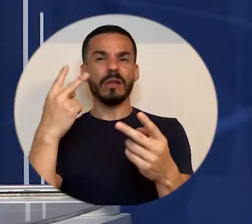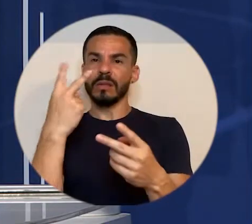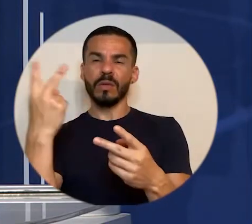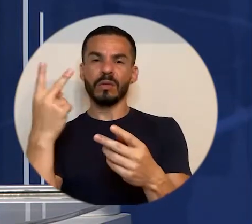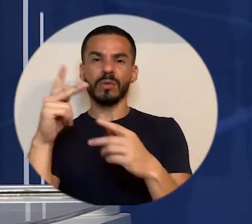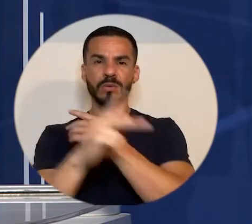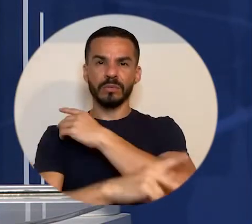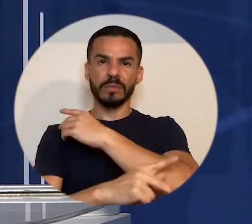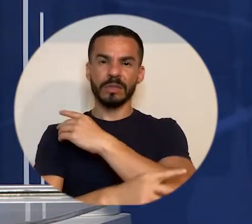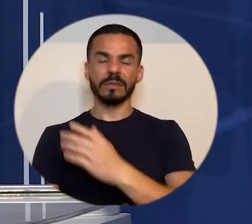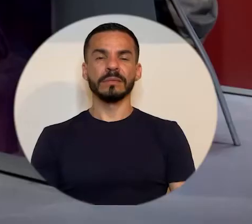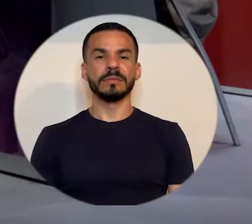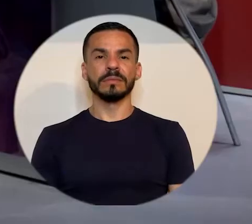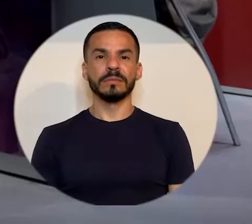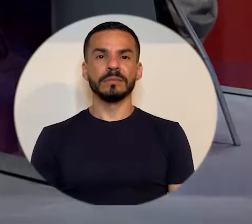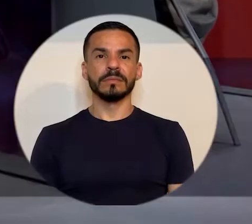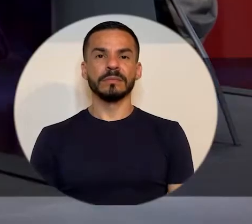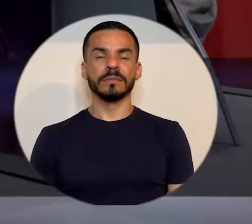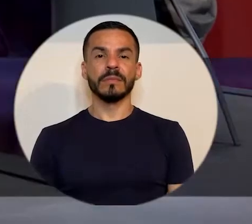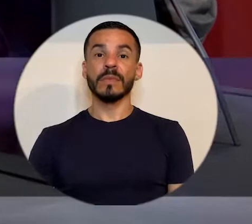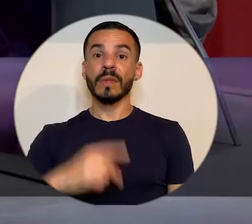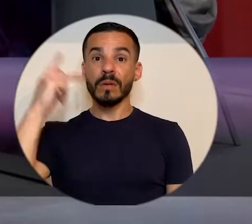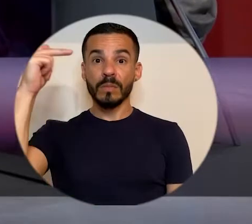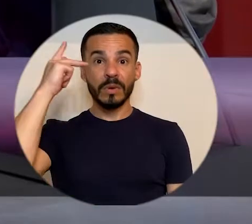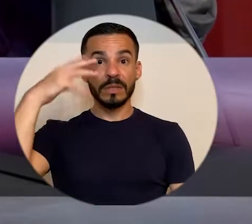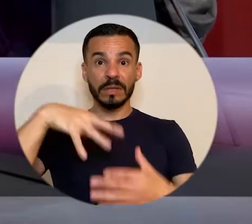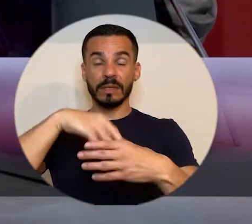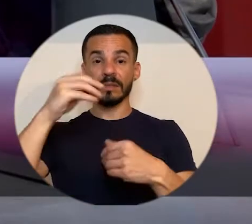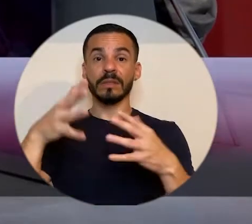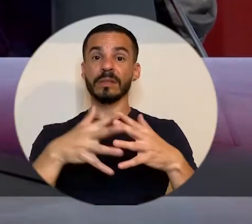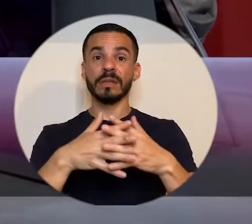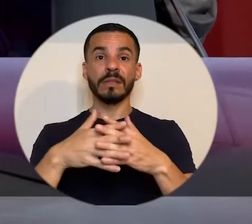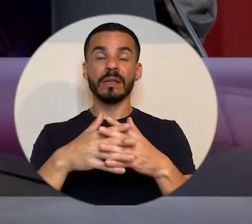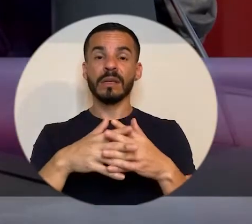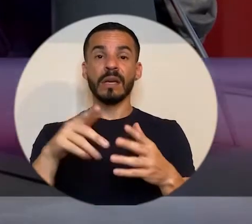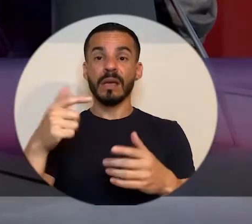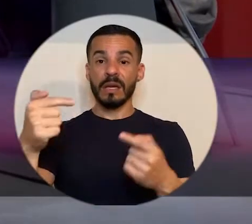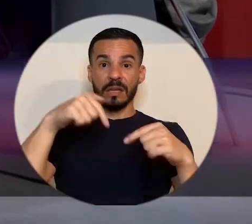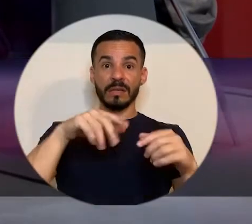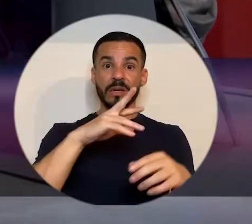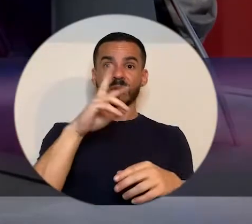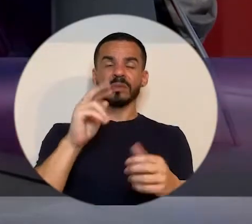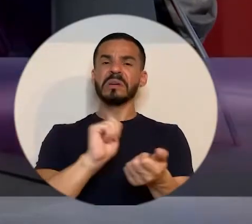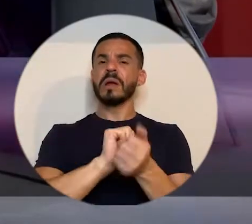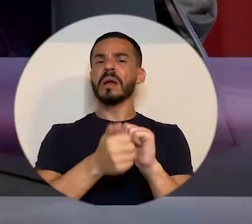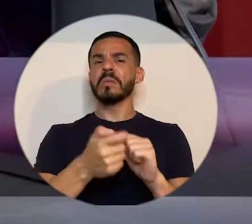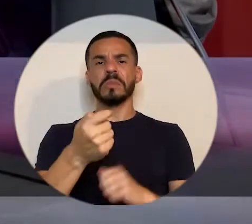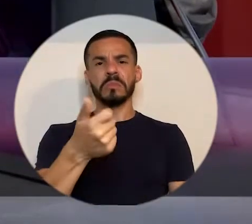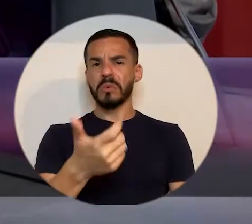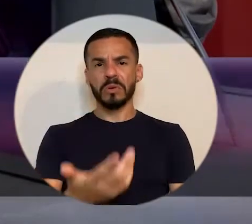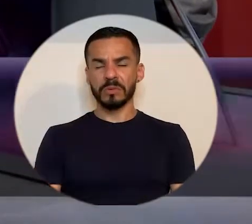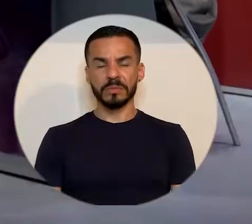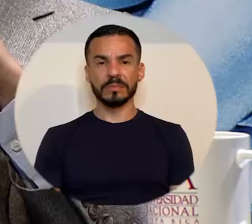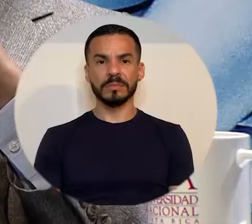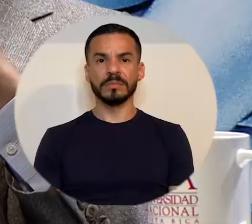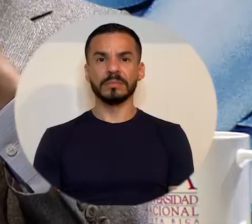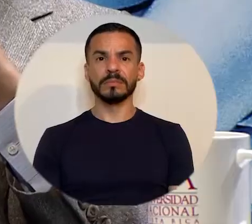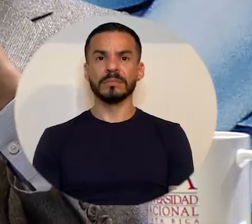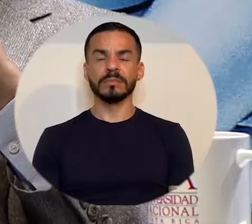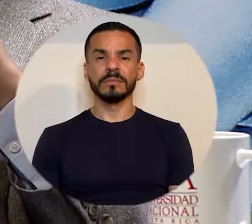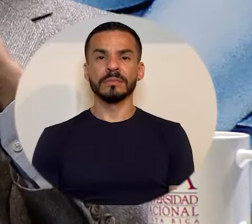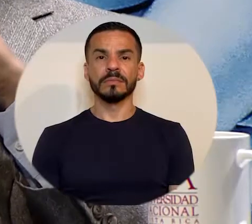manera bilateral? Vea, la política exterior de los Estados Unidos hacia Costa Rica cambia poco.